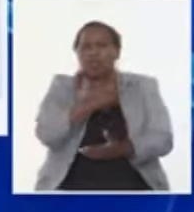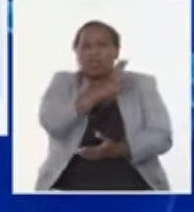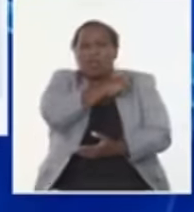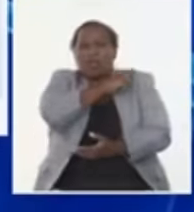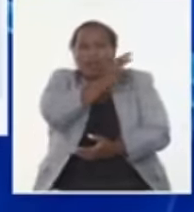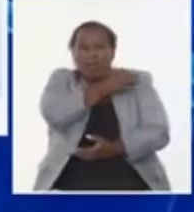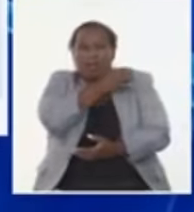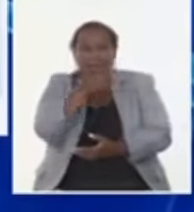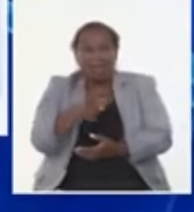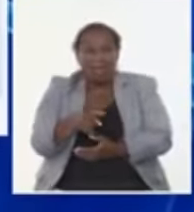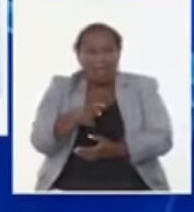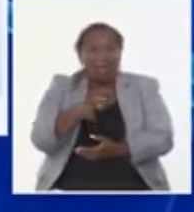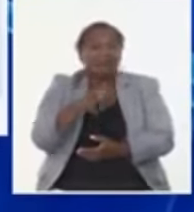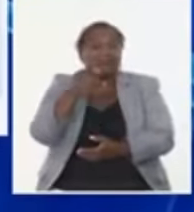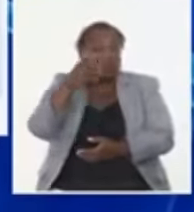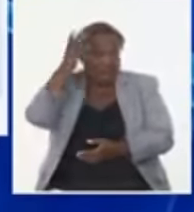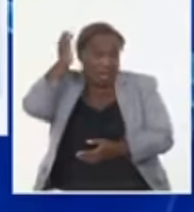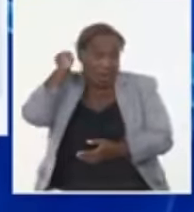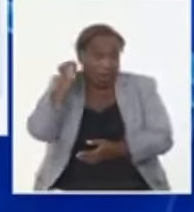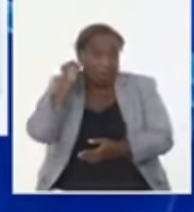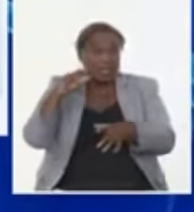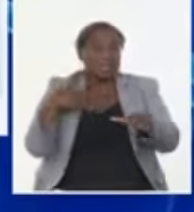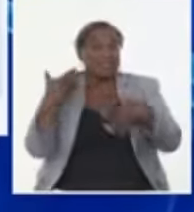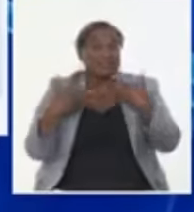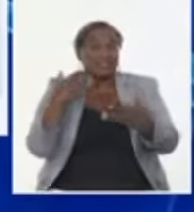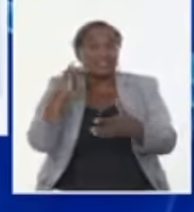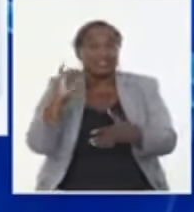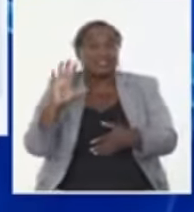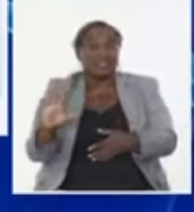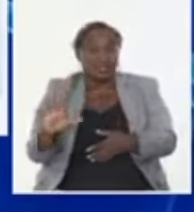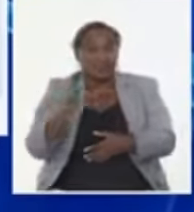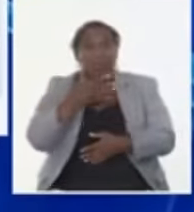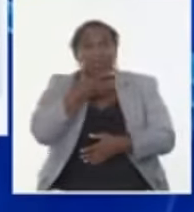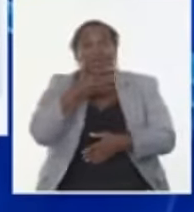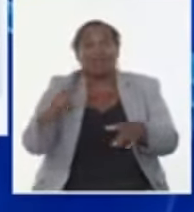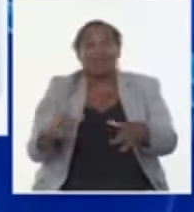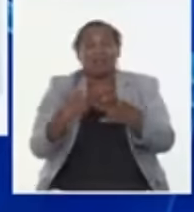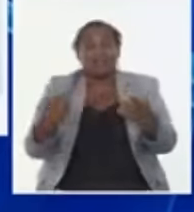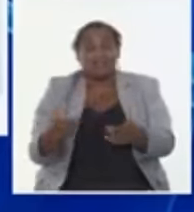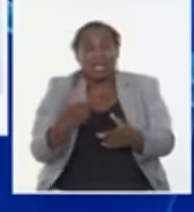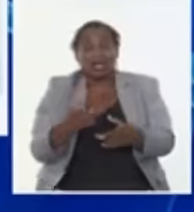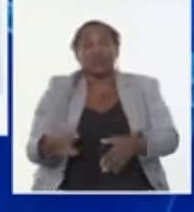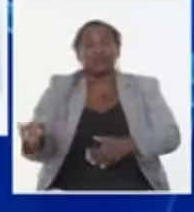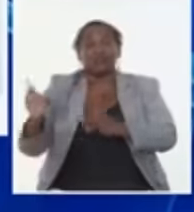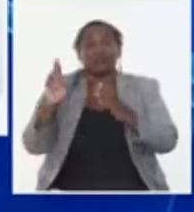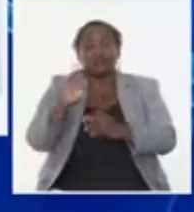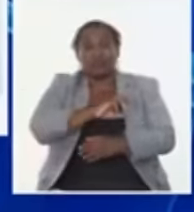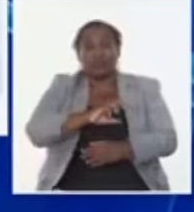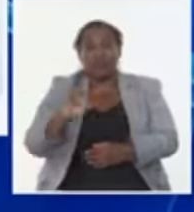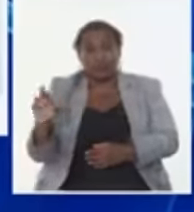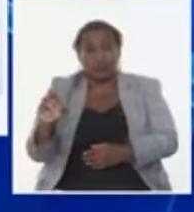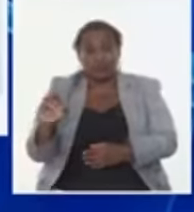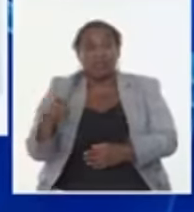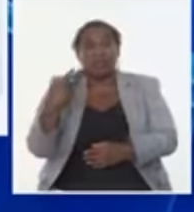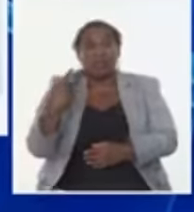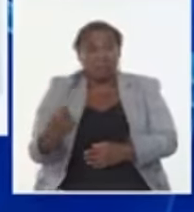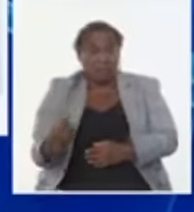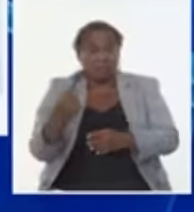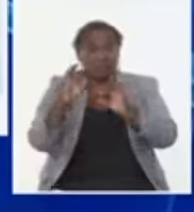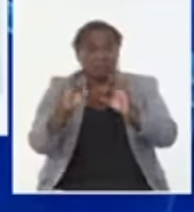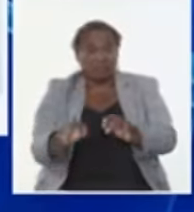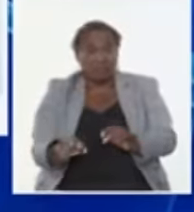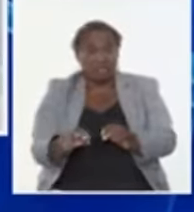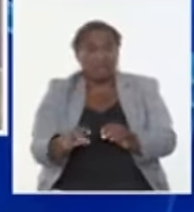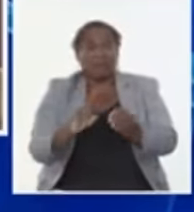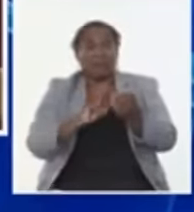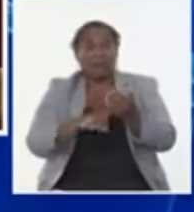el acto por el 65 aniversario del triunfo de la revolución, por el primer secretario del Comité Central del